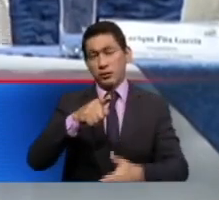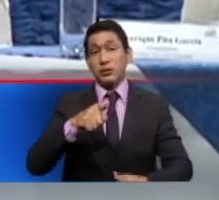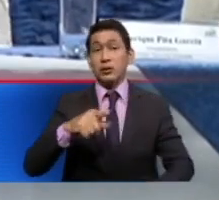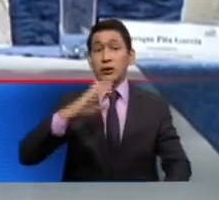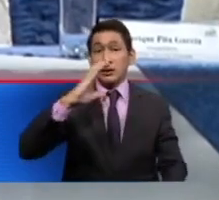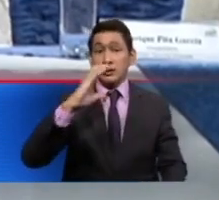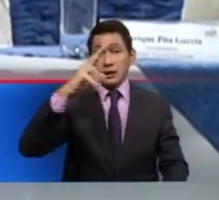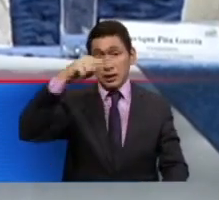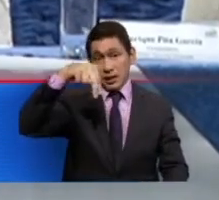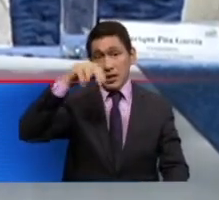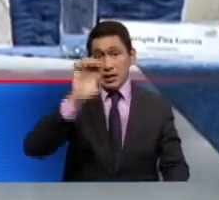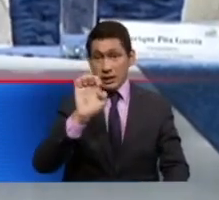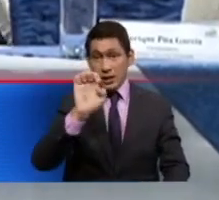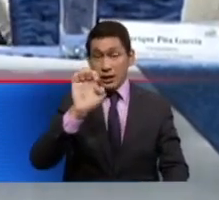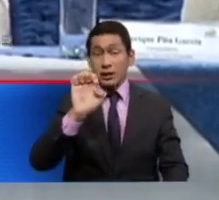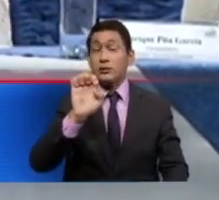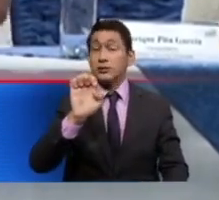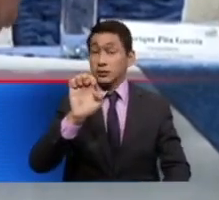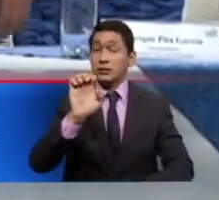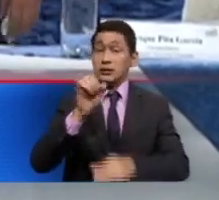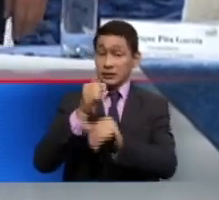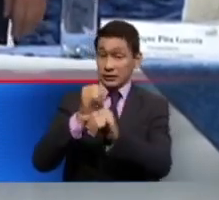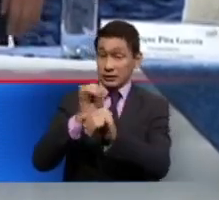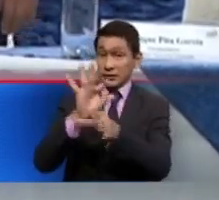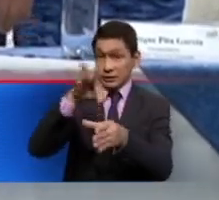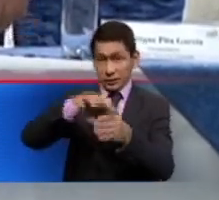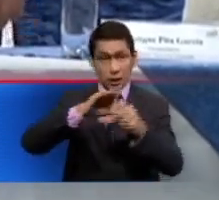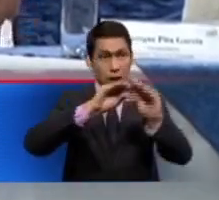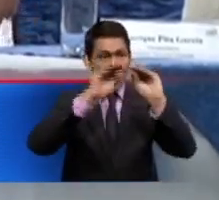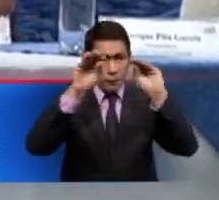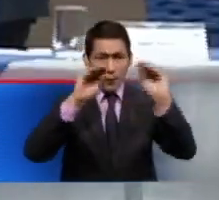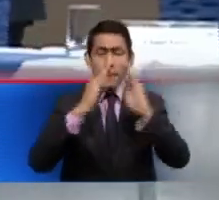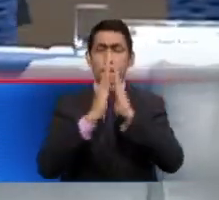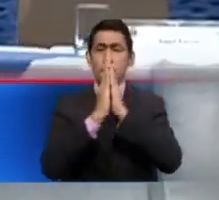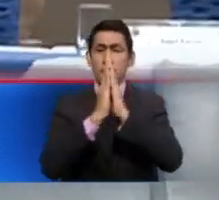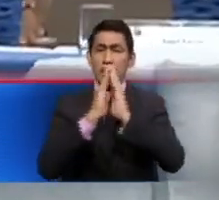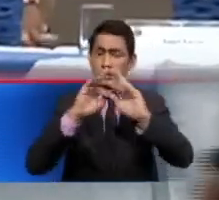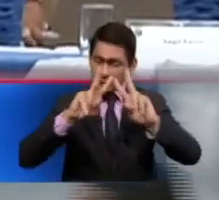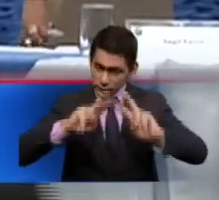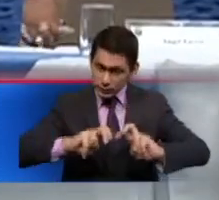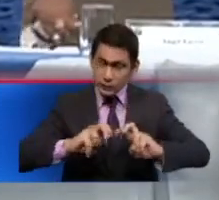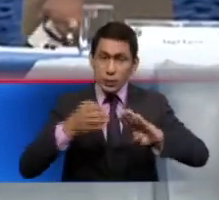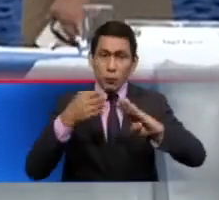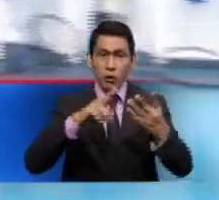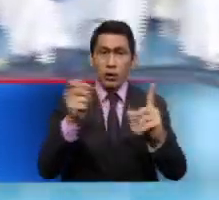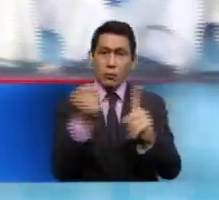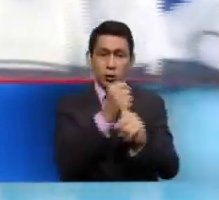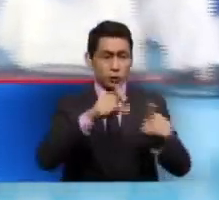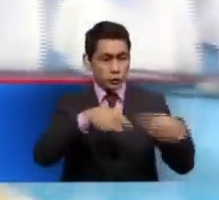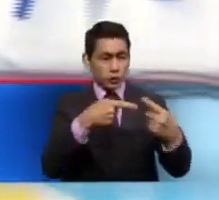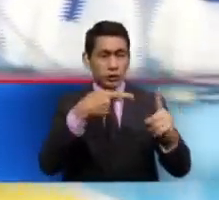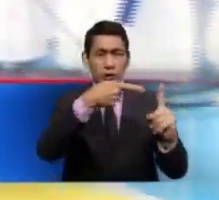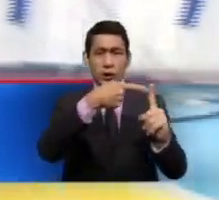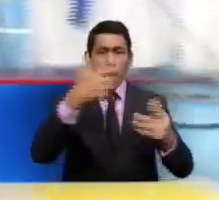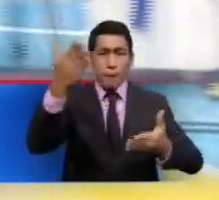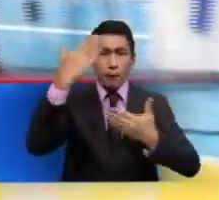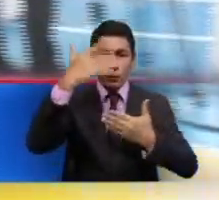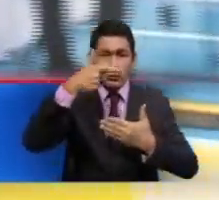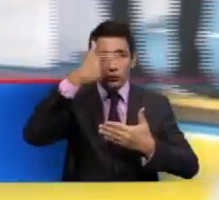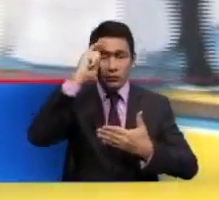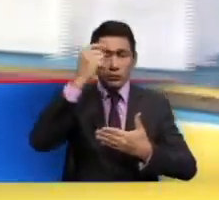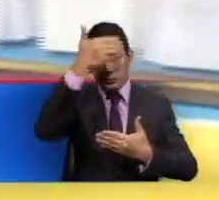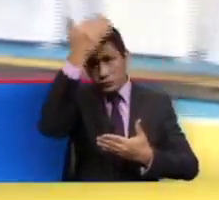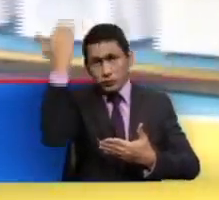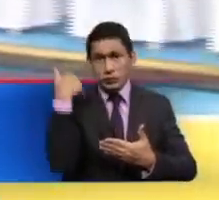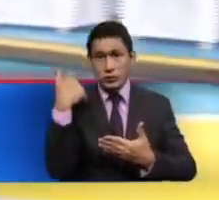CNE, vía comunicado, pidió que el hecho no quede en la impunidad y llamó a la institucionalidad. Días atrás, durante el primer simulacro